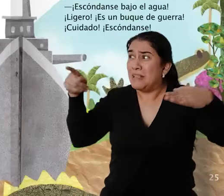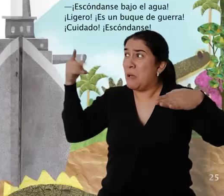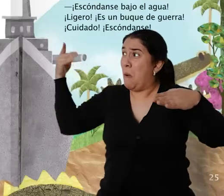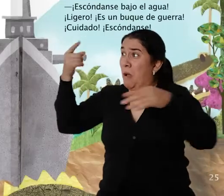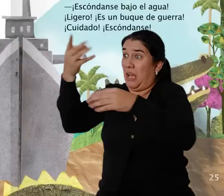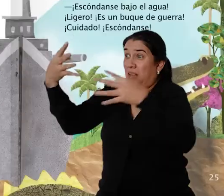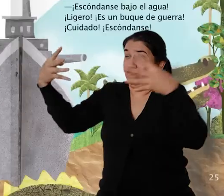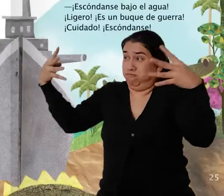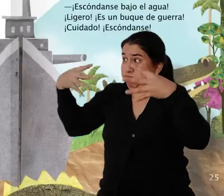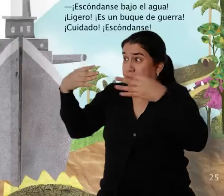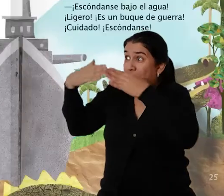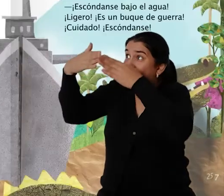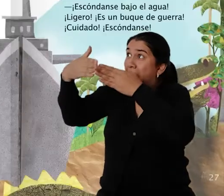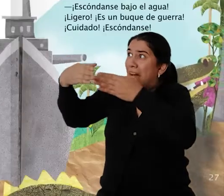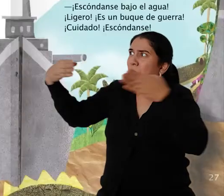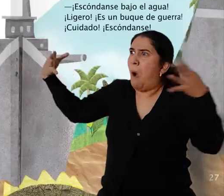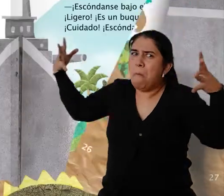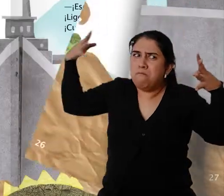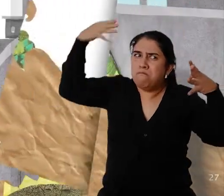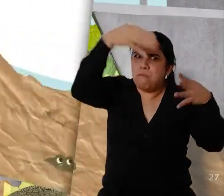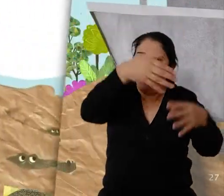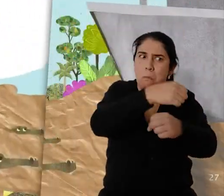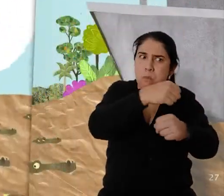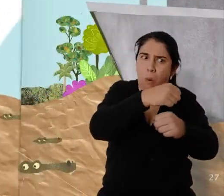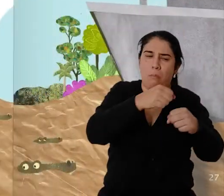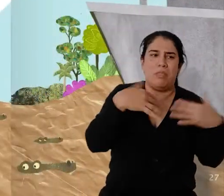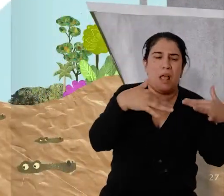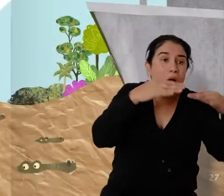¡Cuidado! ¡Escóndanse!